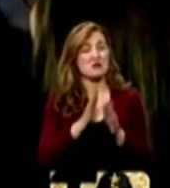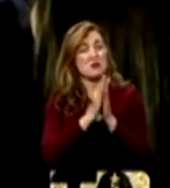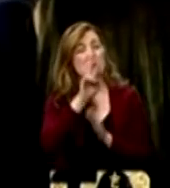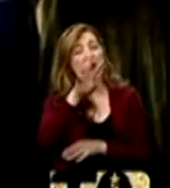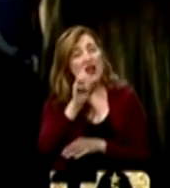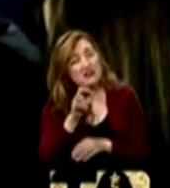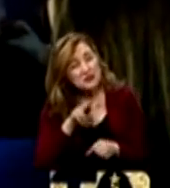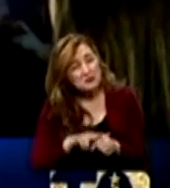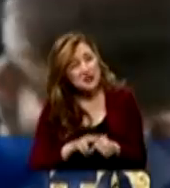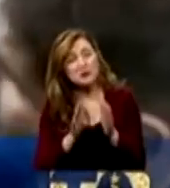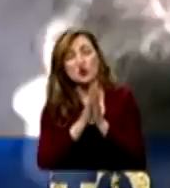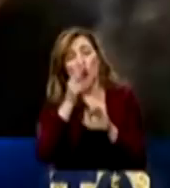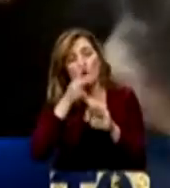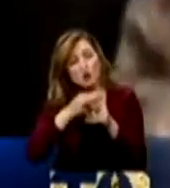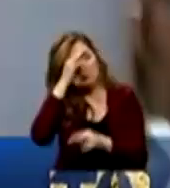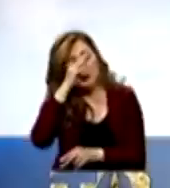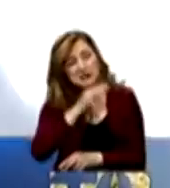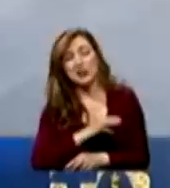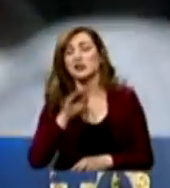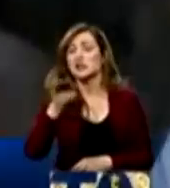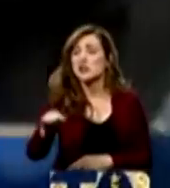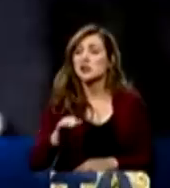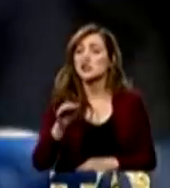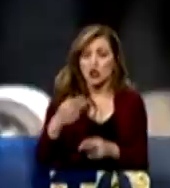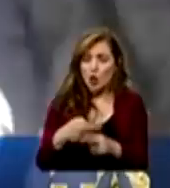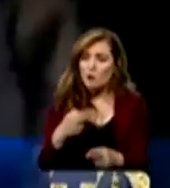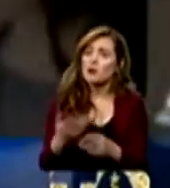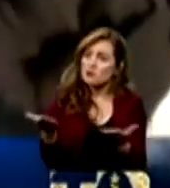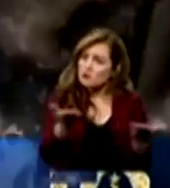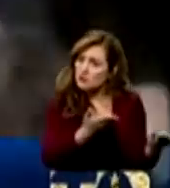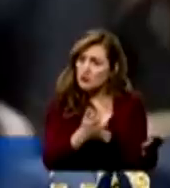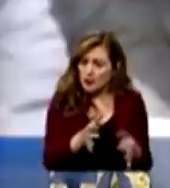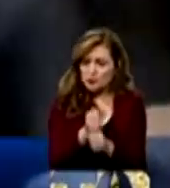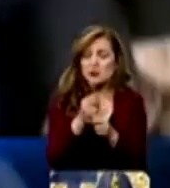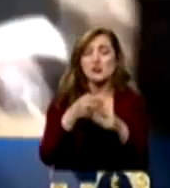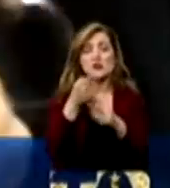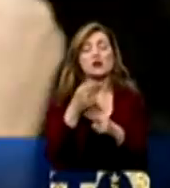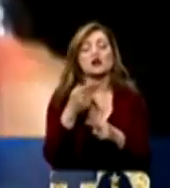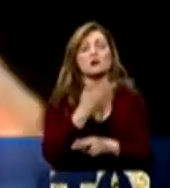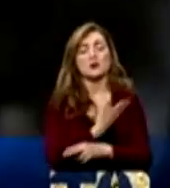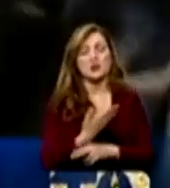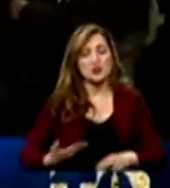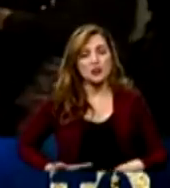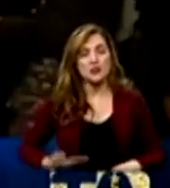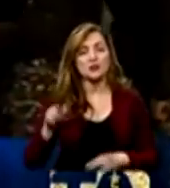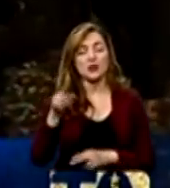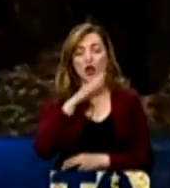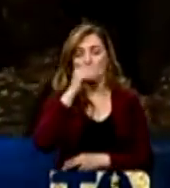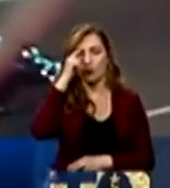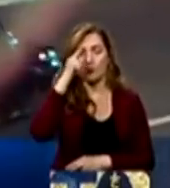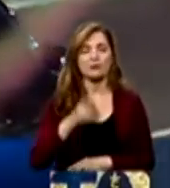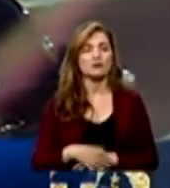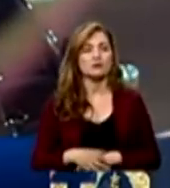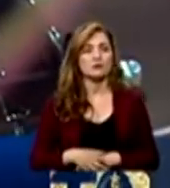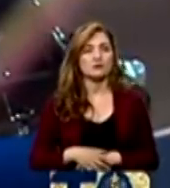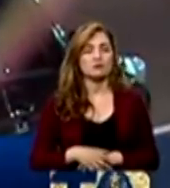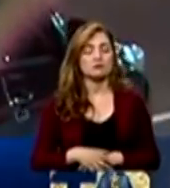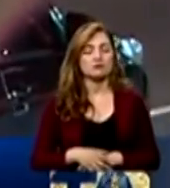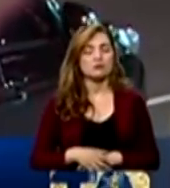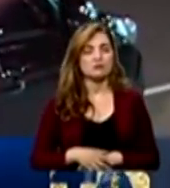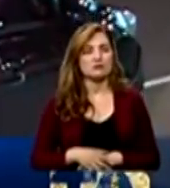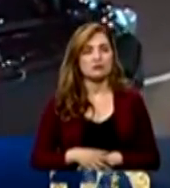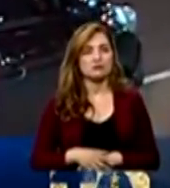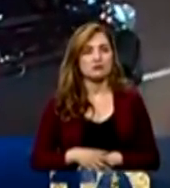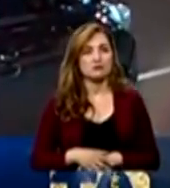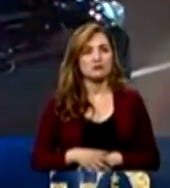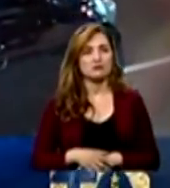nombres de los militares que eran parte de los dos anillos de seguridad del expresidente Correa. Lamentó que en ninguna